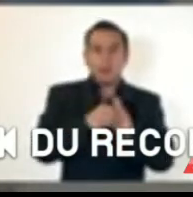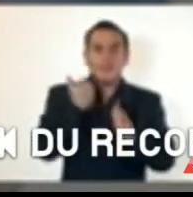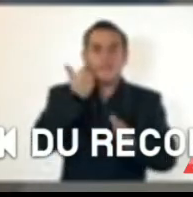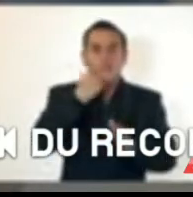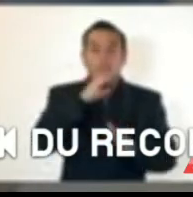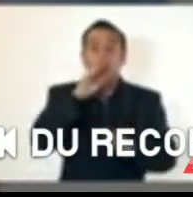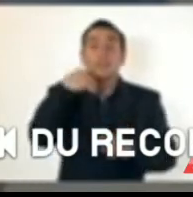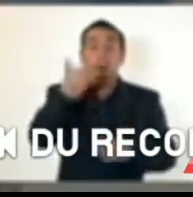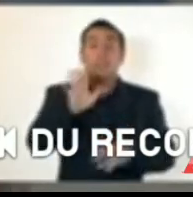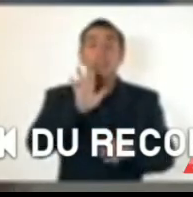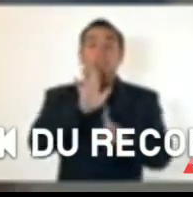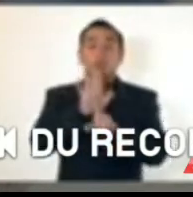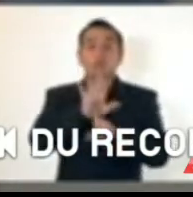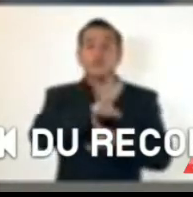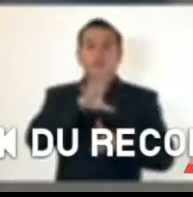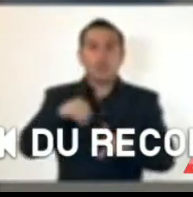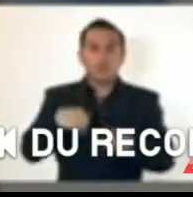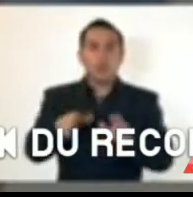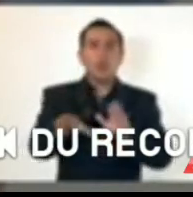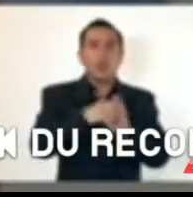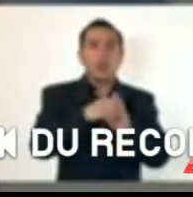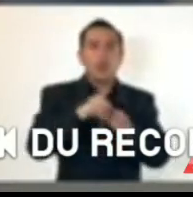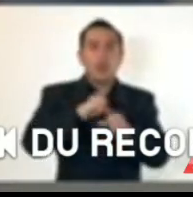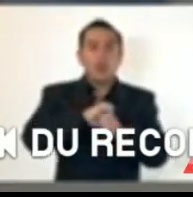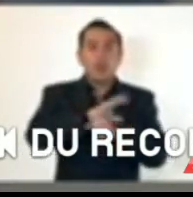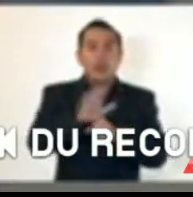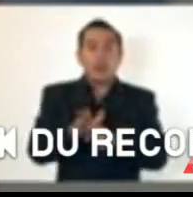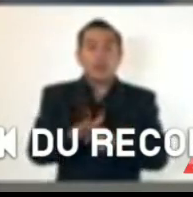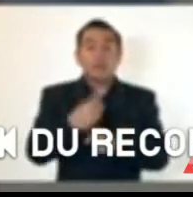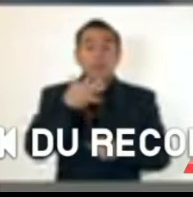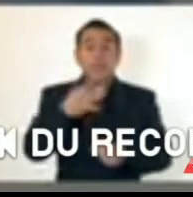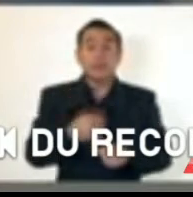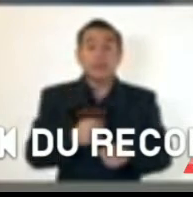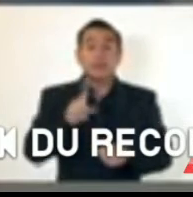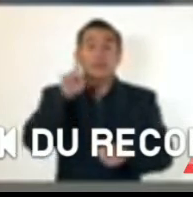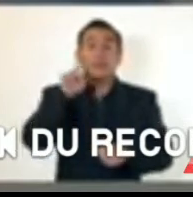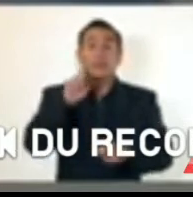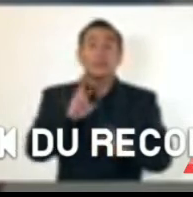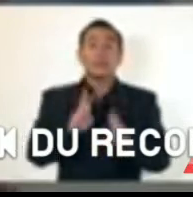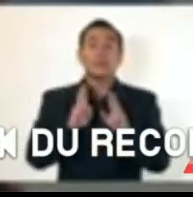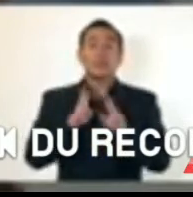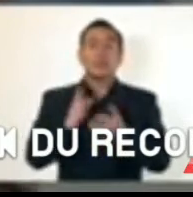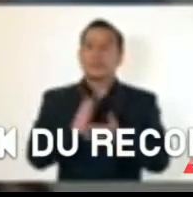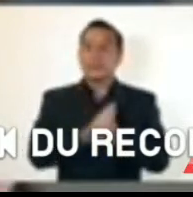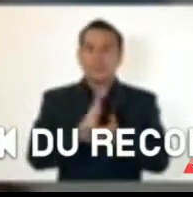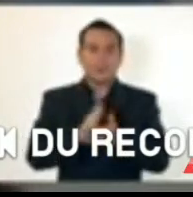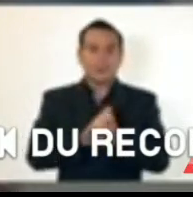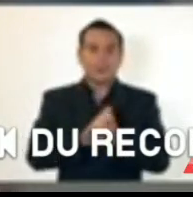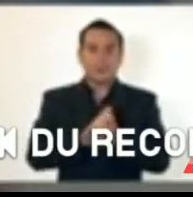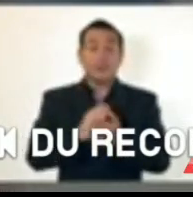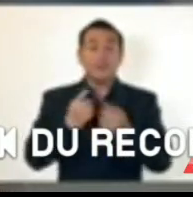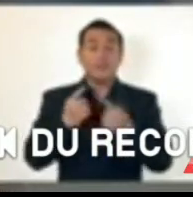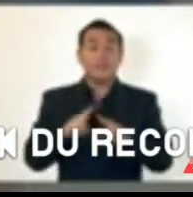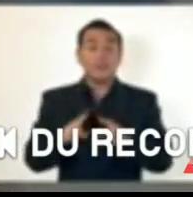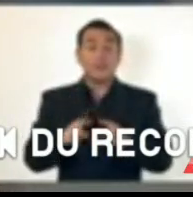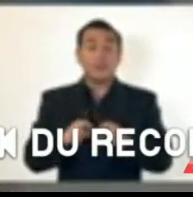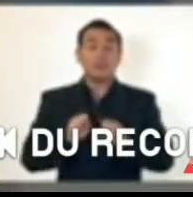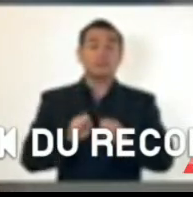Y después ni Dios lo quiera, ojalá me esté equivocando, pero después ni Dios lo quiera, su familia va a morir alguien y va a ser porque usted quería hablar con la vecina.